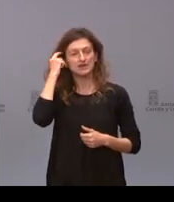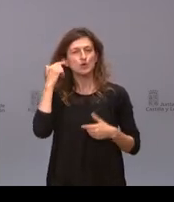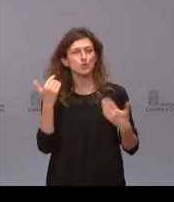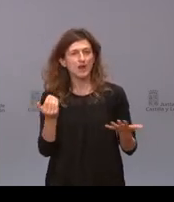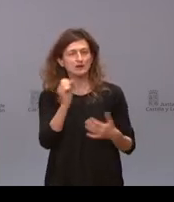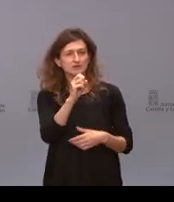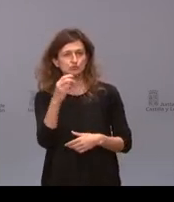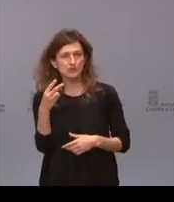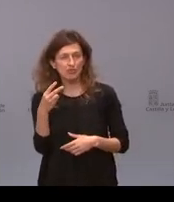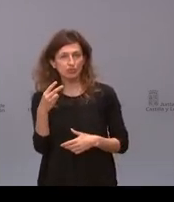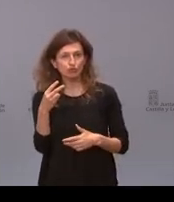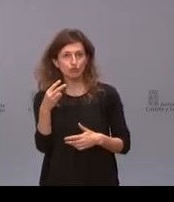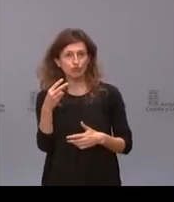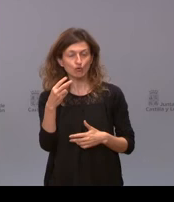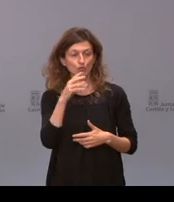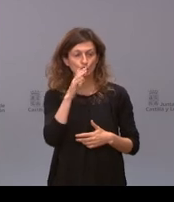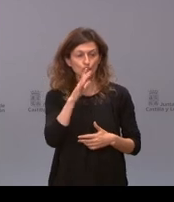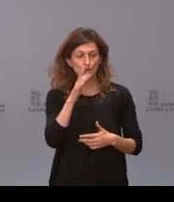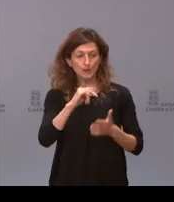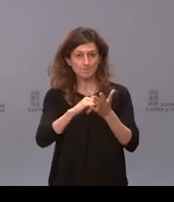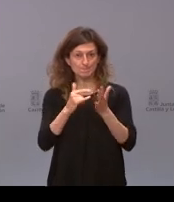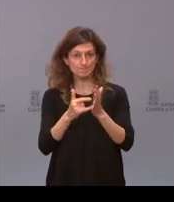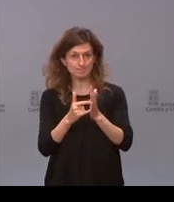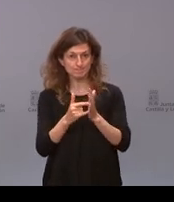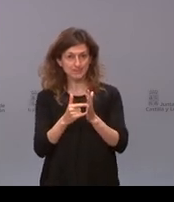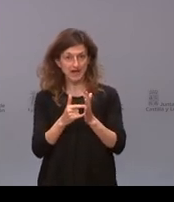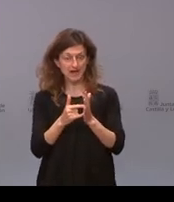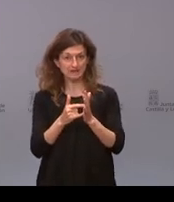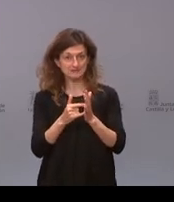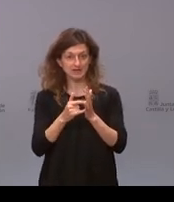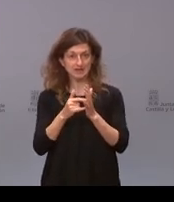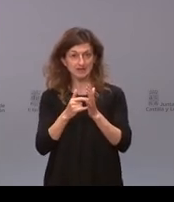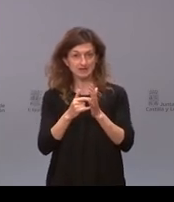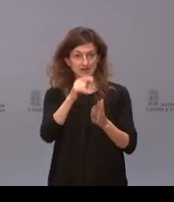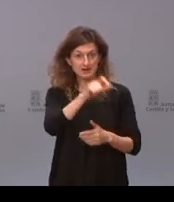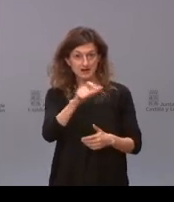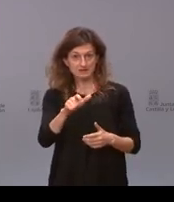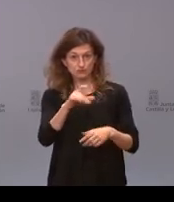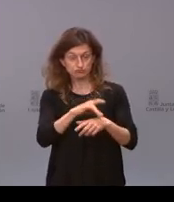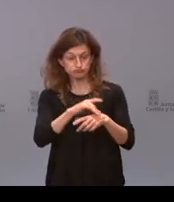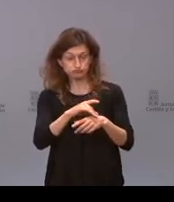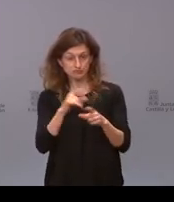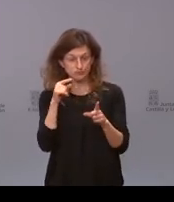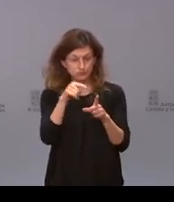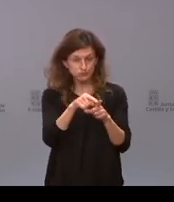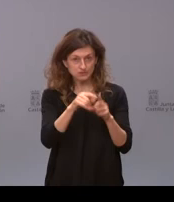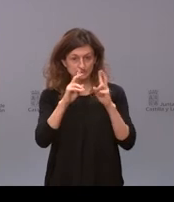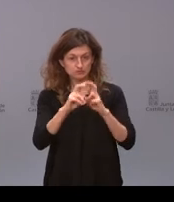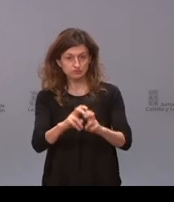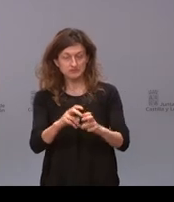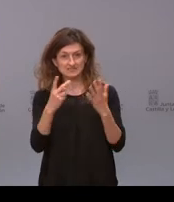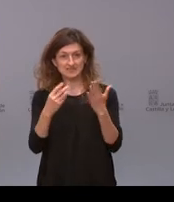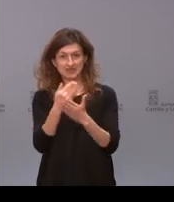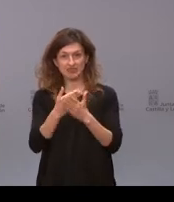esa actualización del plan de rastreo de casos que se retrotraía a siete días